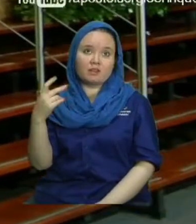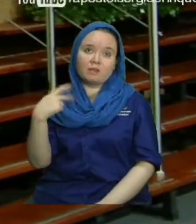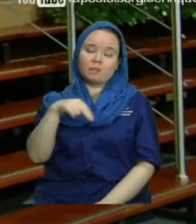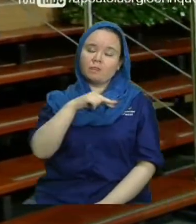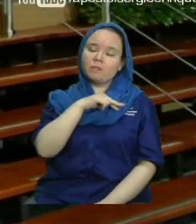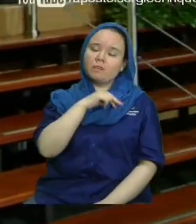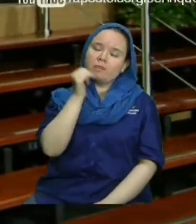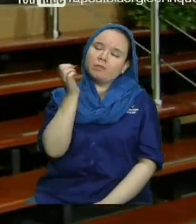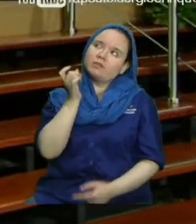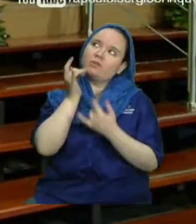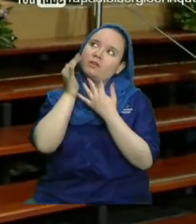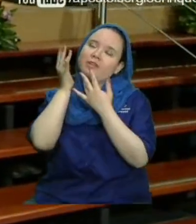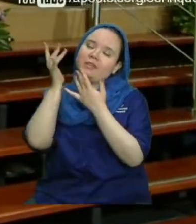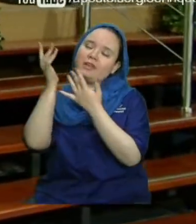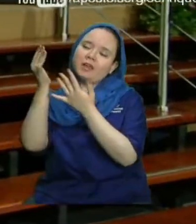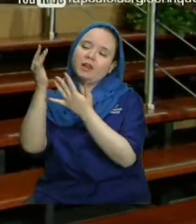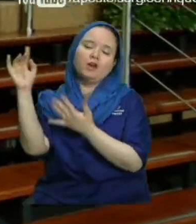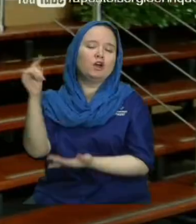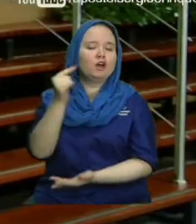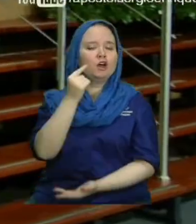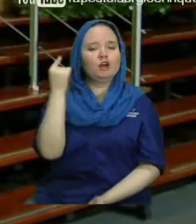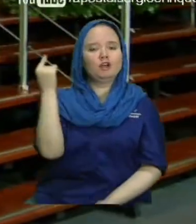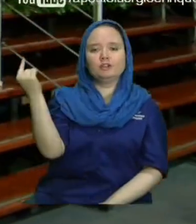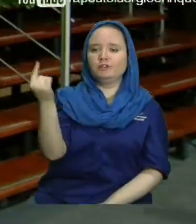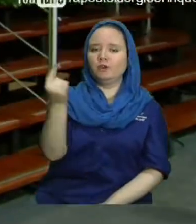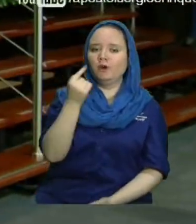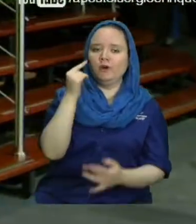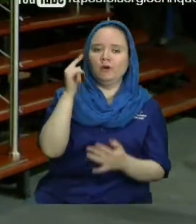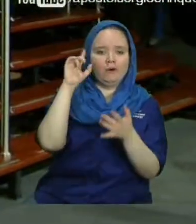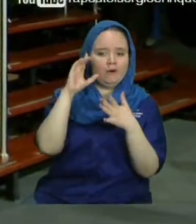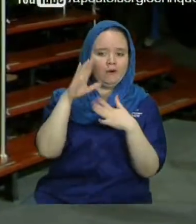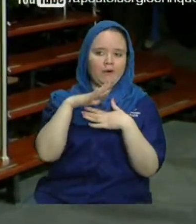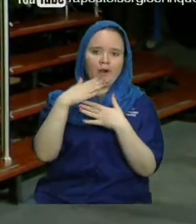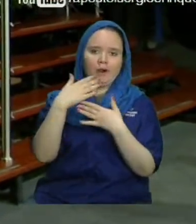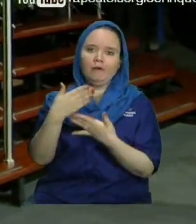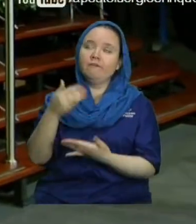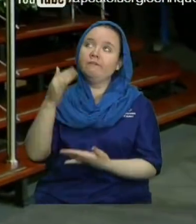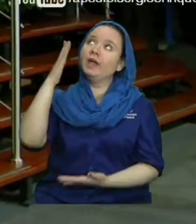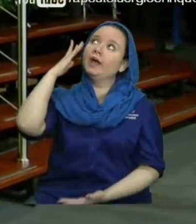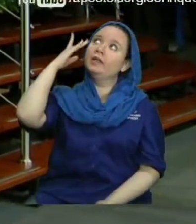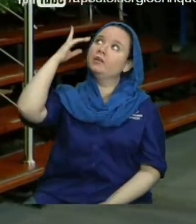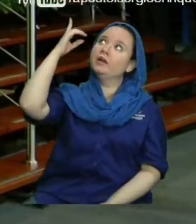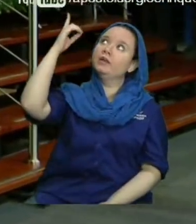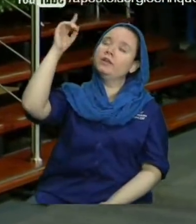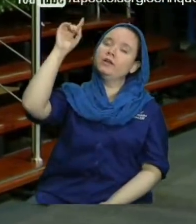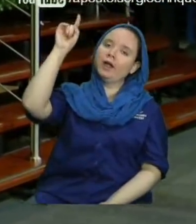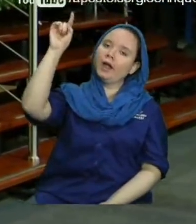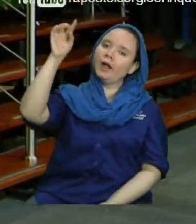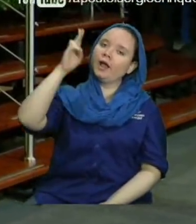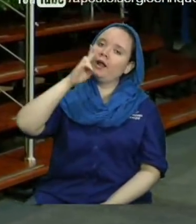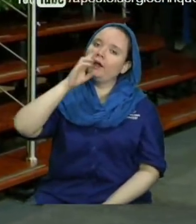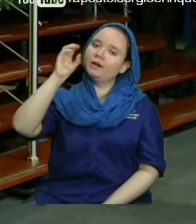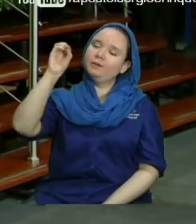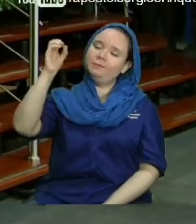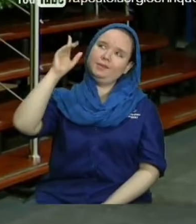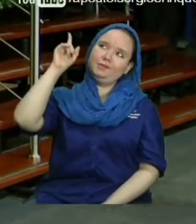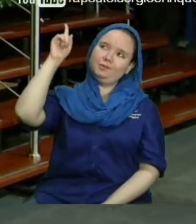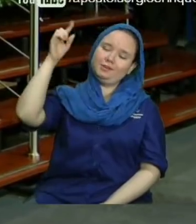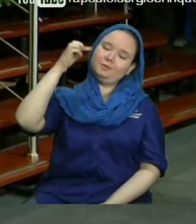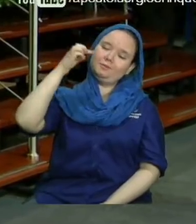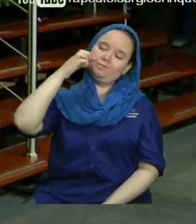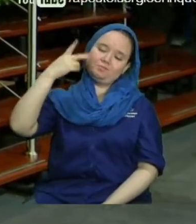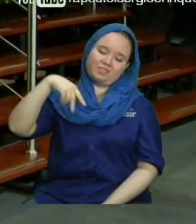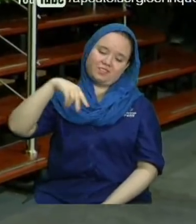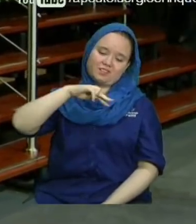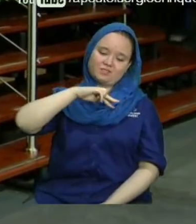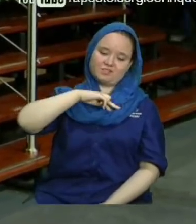ilusiones, todas están en Cristo, porque Él es nuestro Padre, nuestro hermano, y nosotros somos